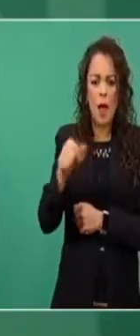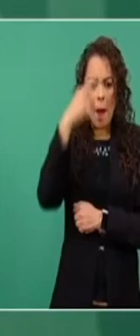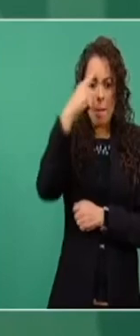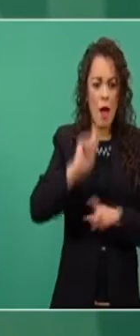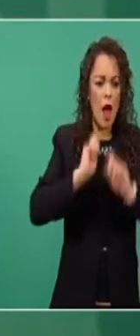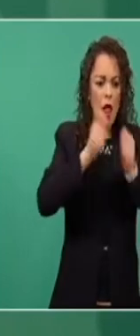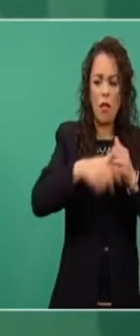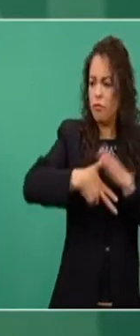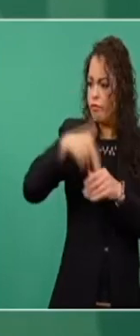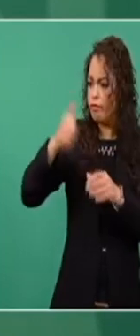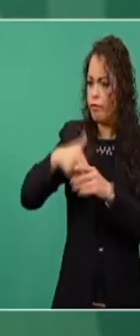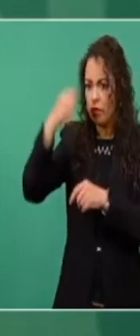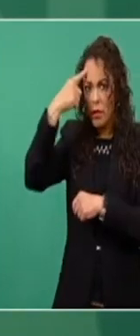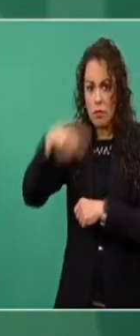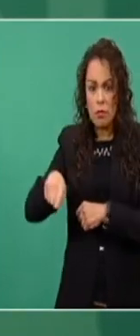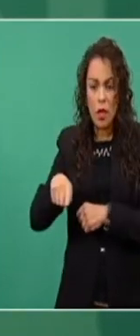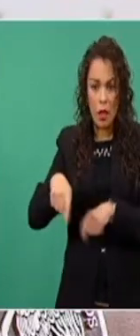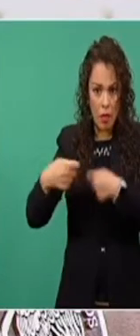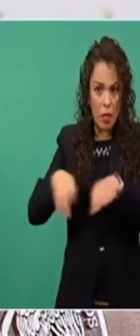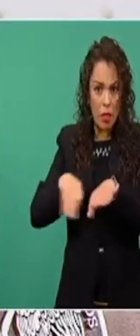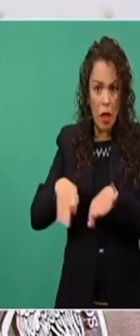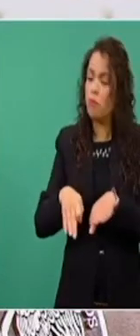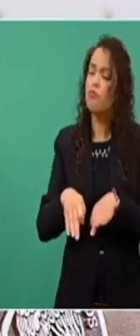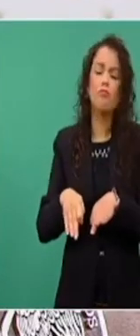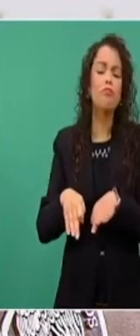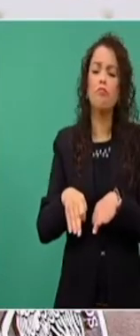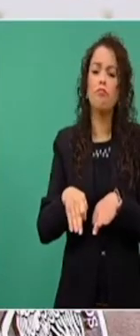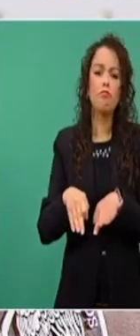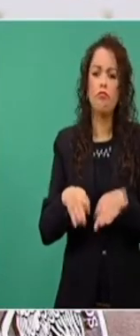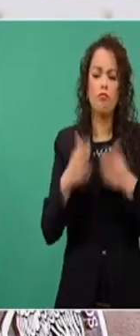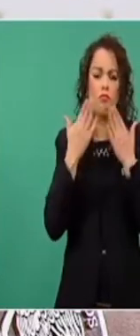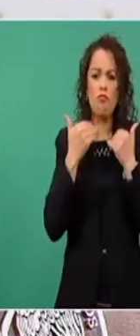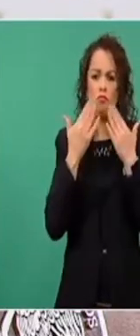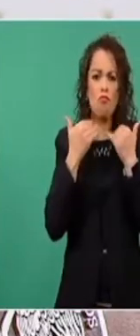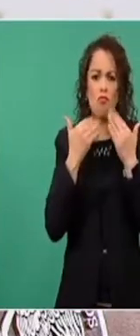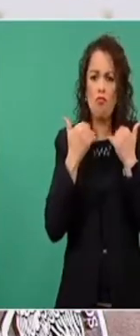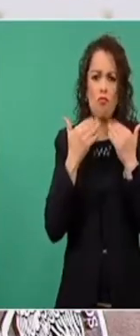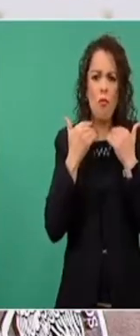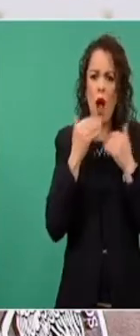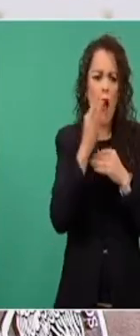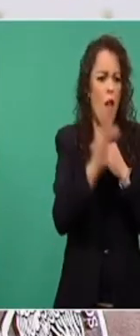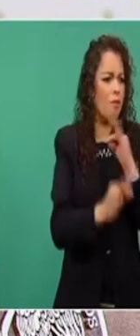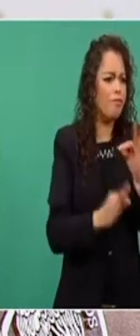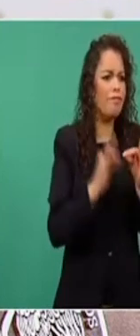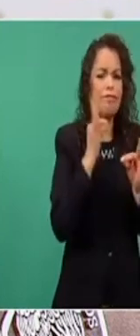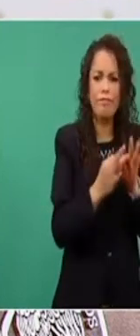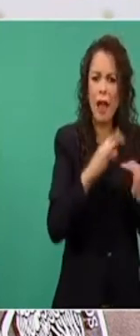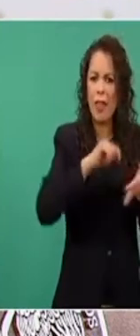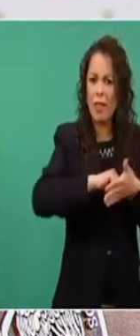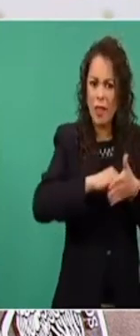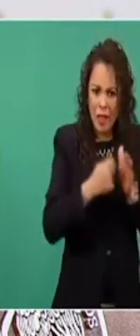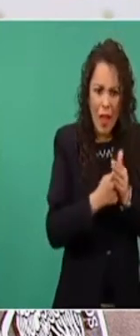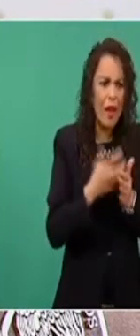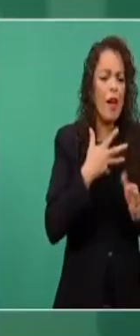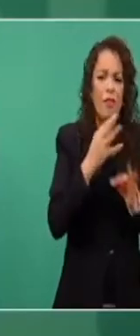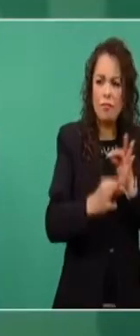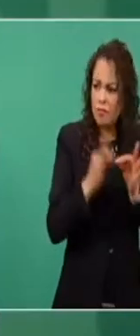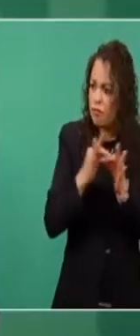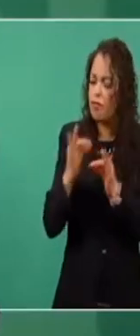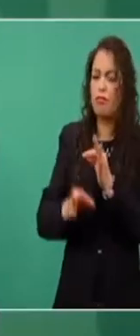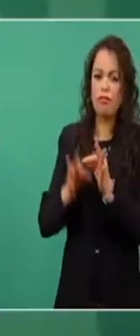no faltan técnicos en Petróleos Mexicanos. Tan no faltan que se van